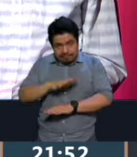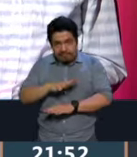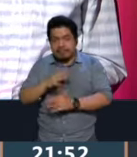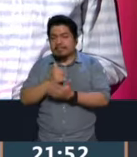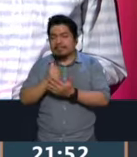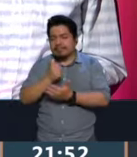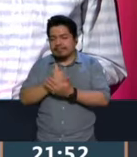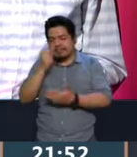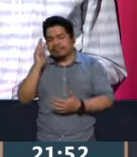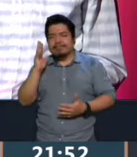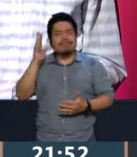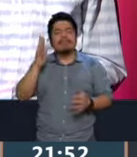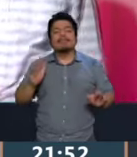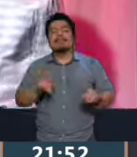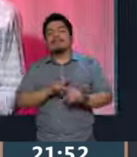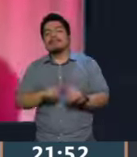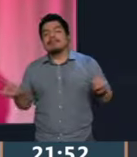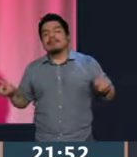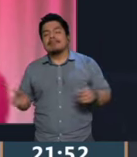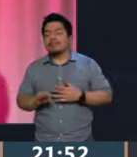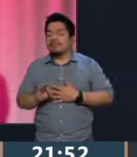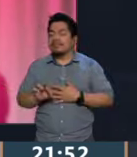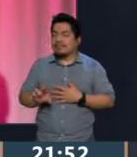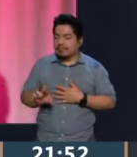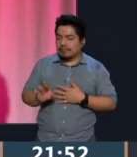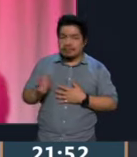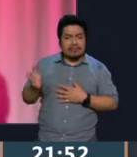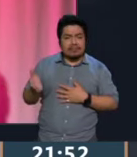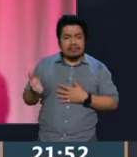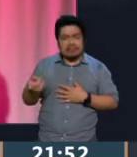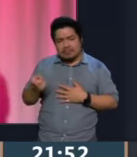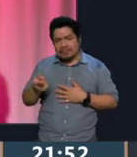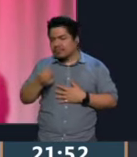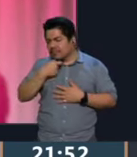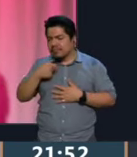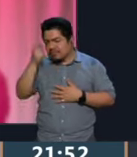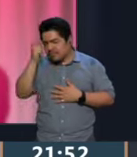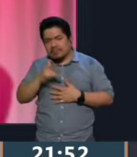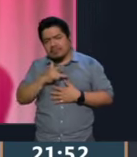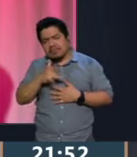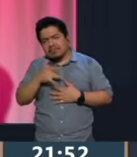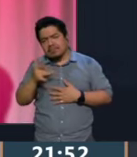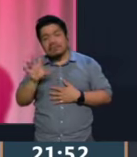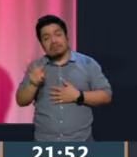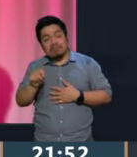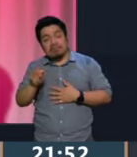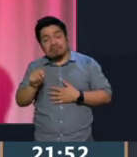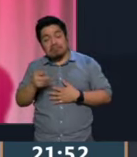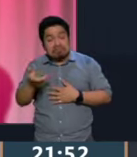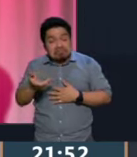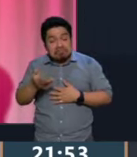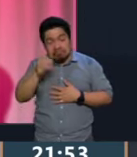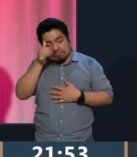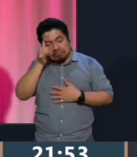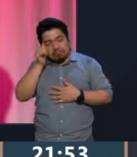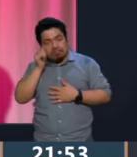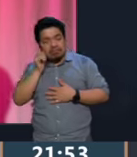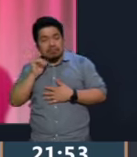tener un futuro distinto. ¿Cómo han visto el ambiente mediático en la campaña? Bueno, ese es un tema que en Movimiento